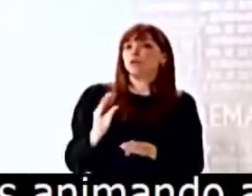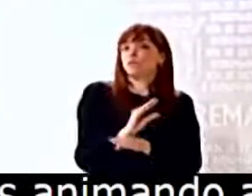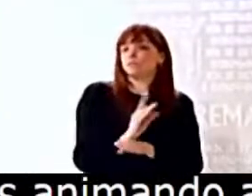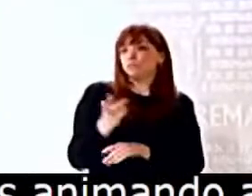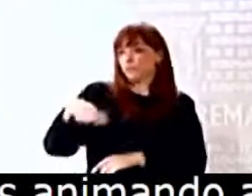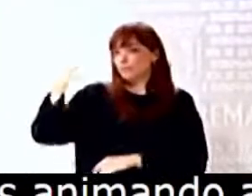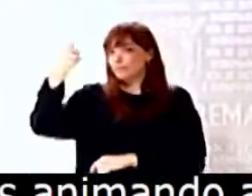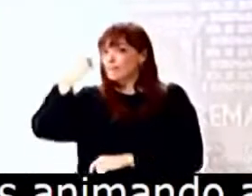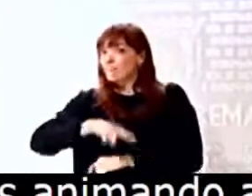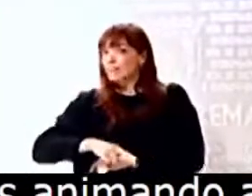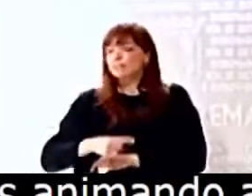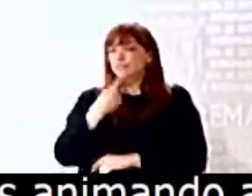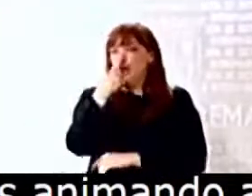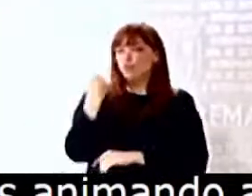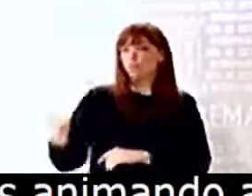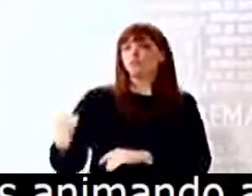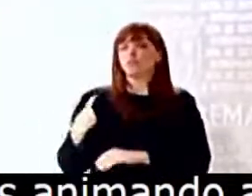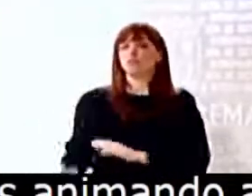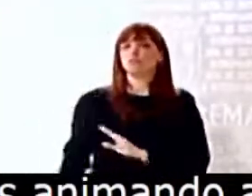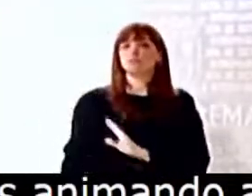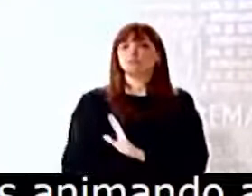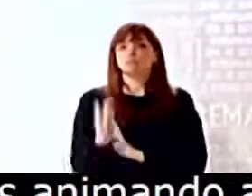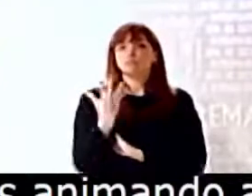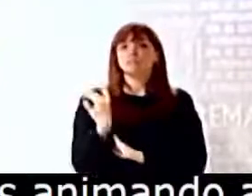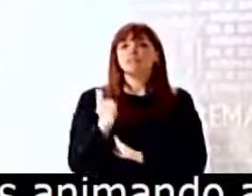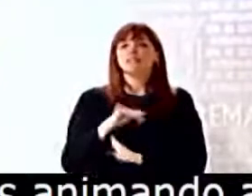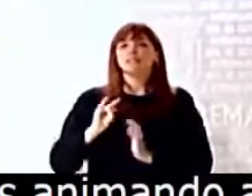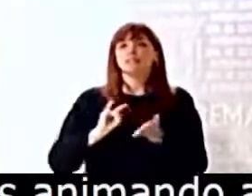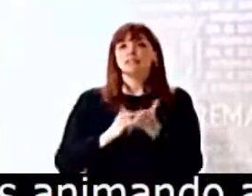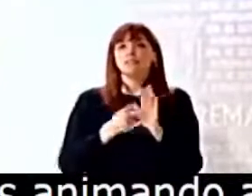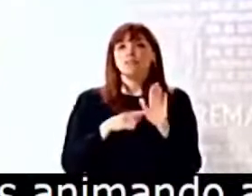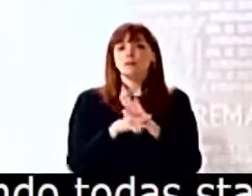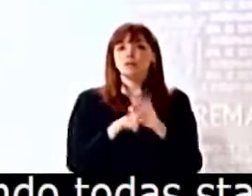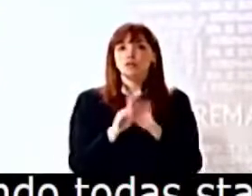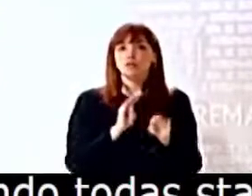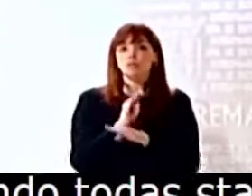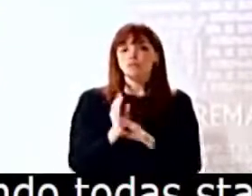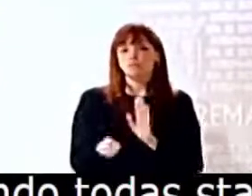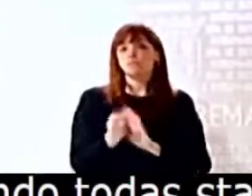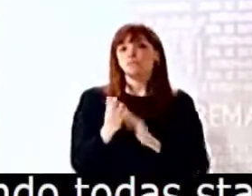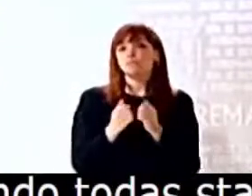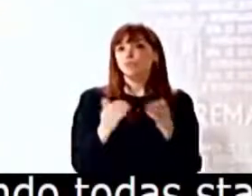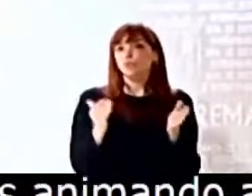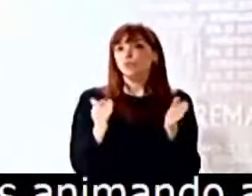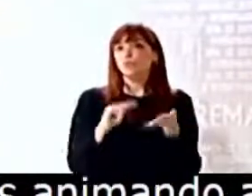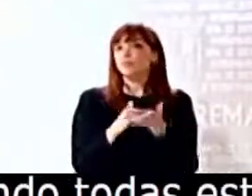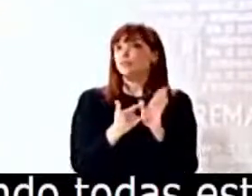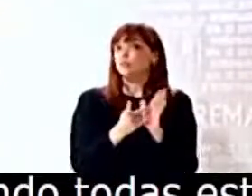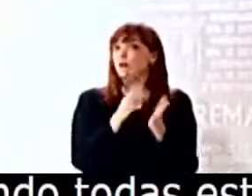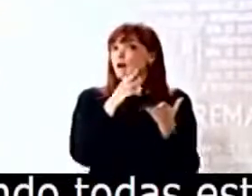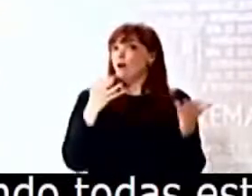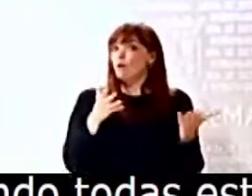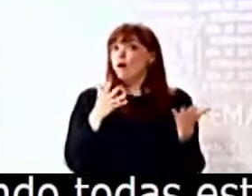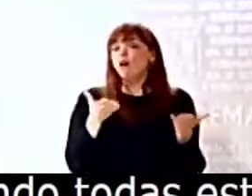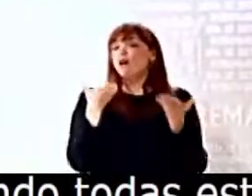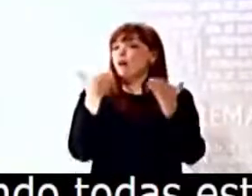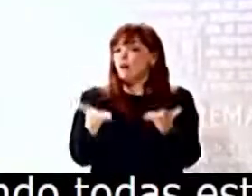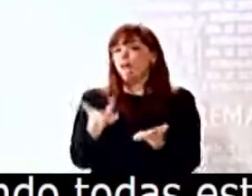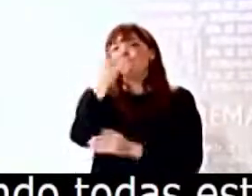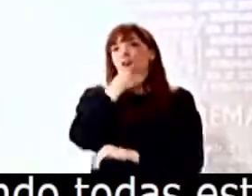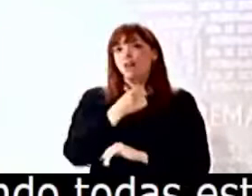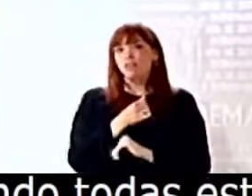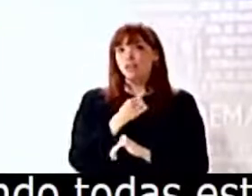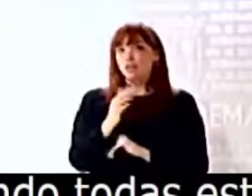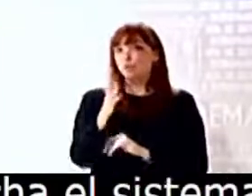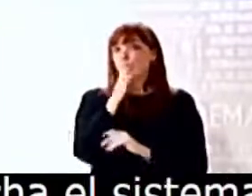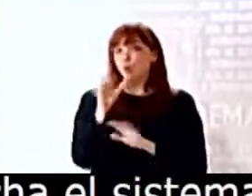bien sabéis, se puso el año pasado en marcha el sistema de gestión de ayudas y ese sistema está favoreciendo que